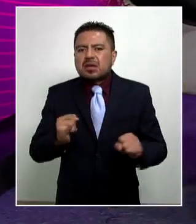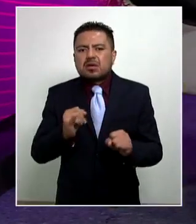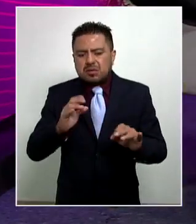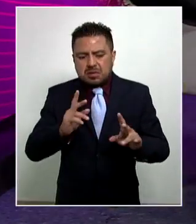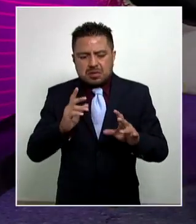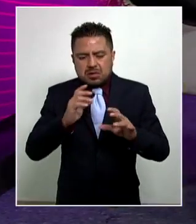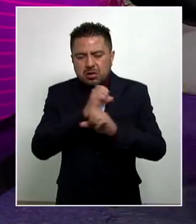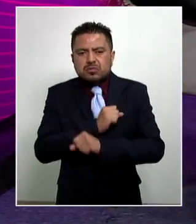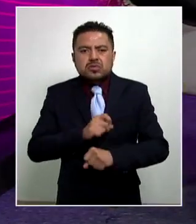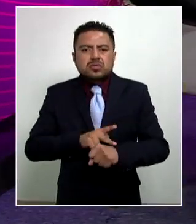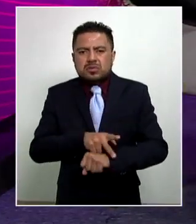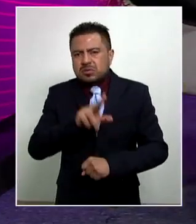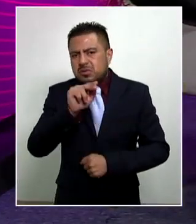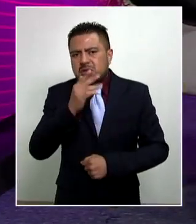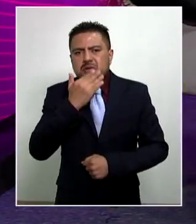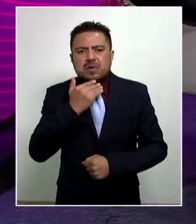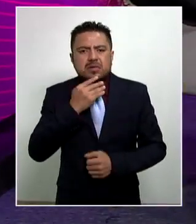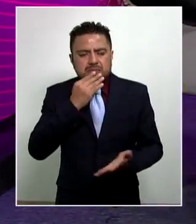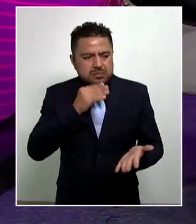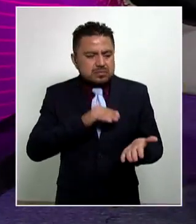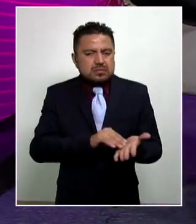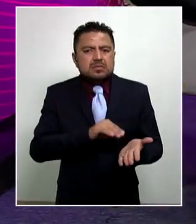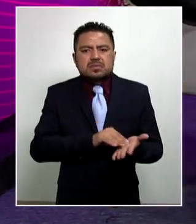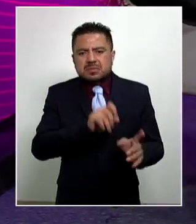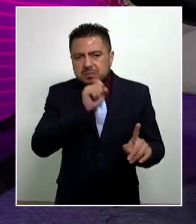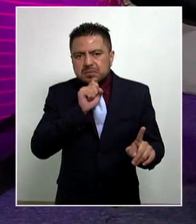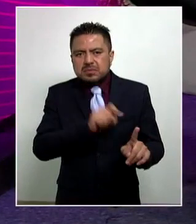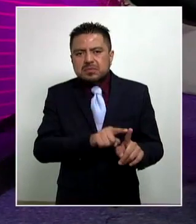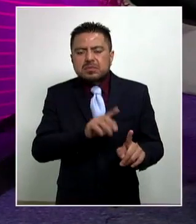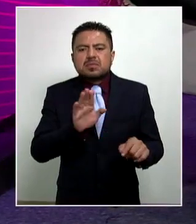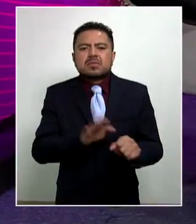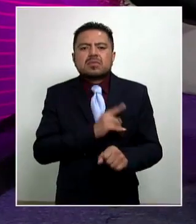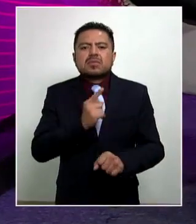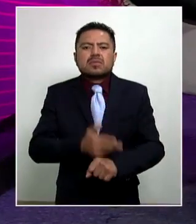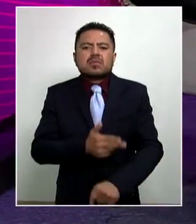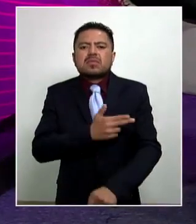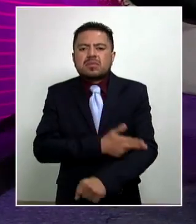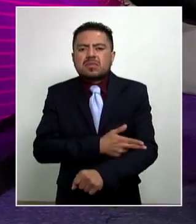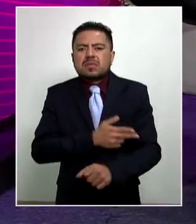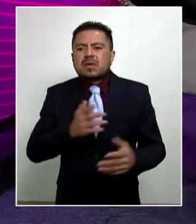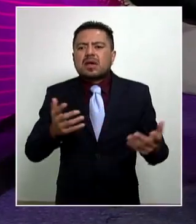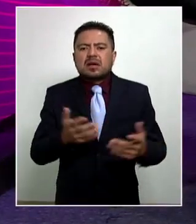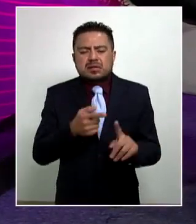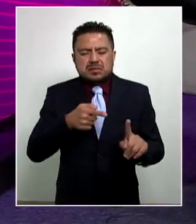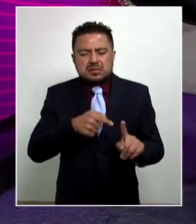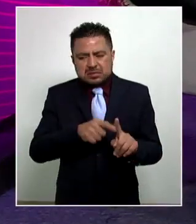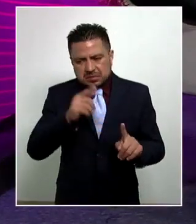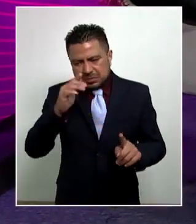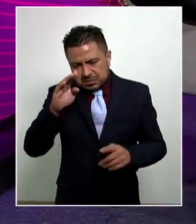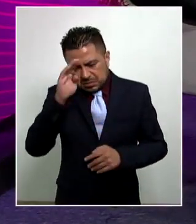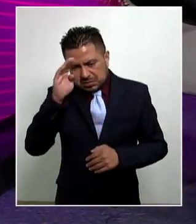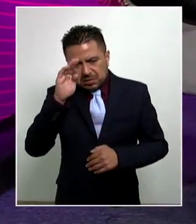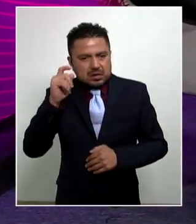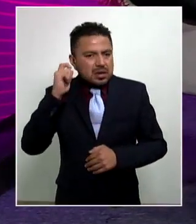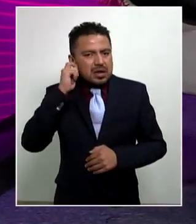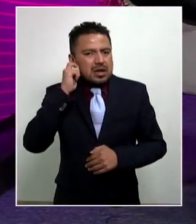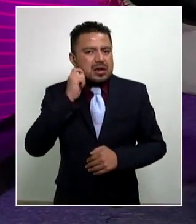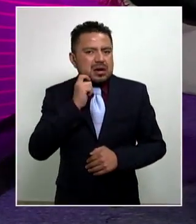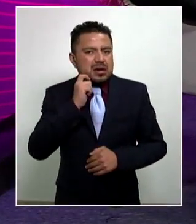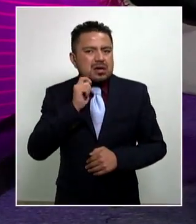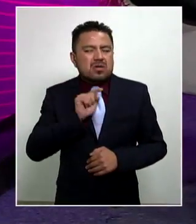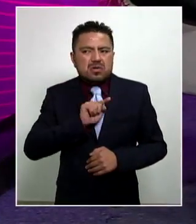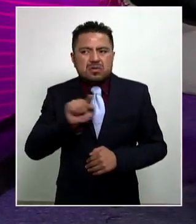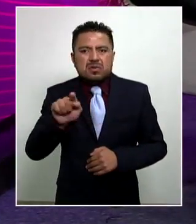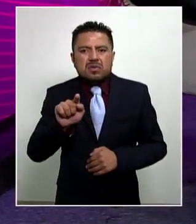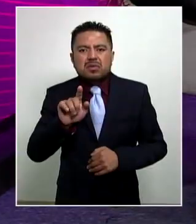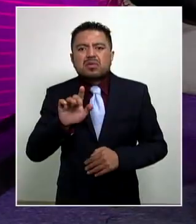oscura, ¿no? No saben. Mentira también. También, sí, porque los héroes patrios claro, sí eran pensemos en afromexicanos. Guerrero, en Sí. Vicente Guerrero, ¿no? Sí.